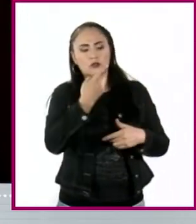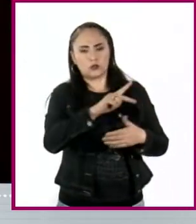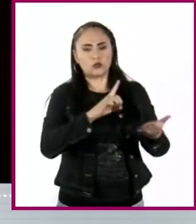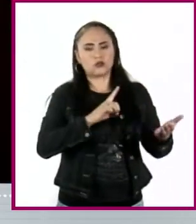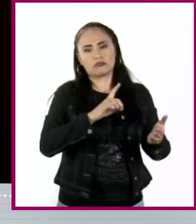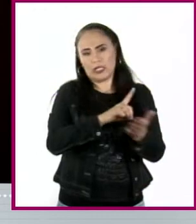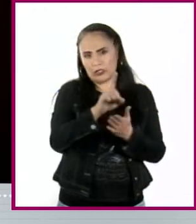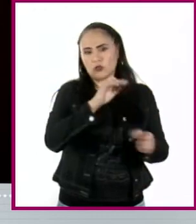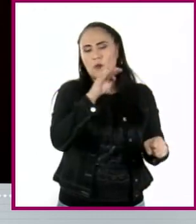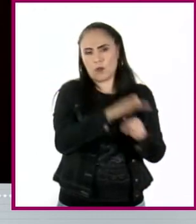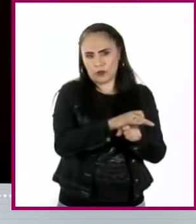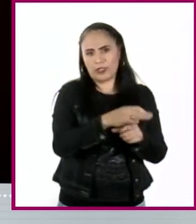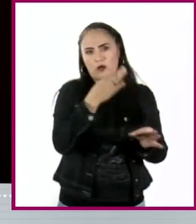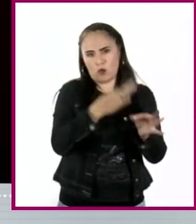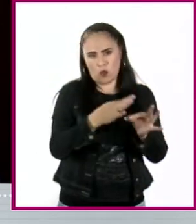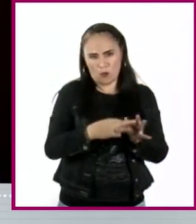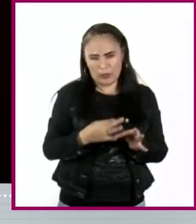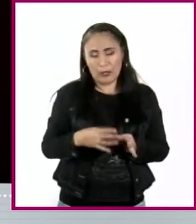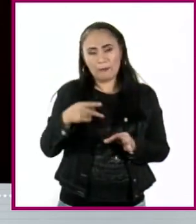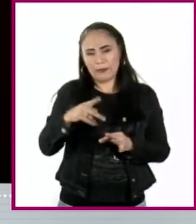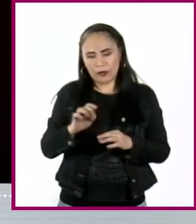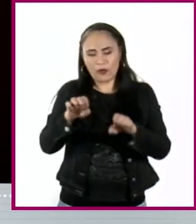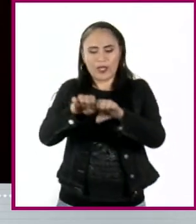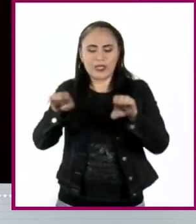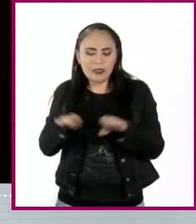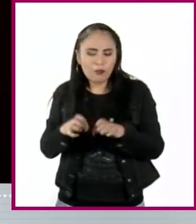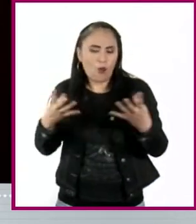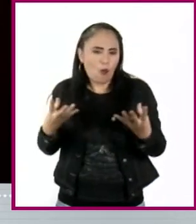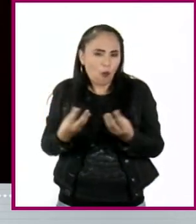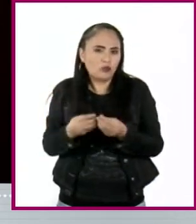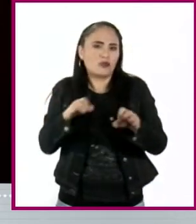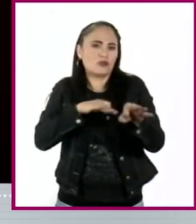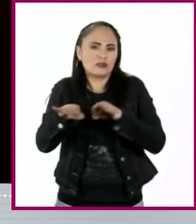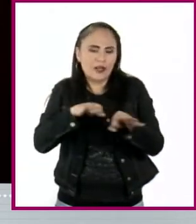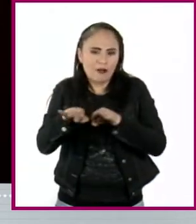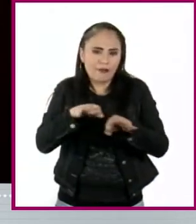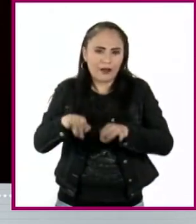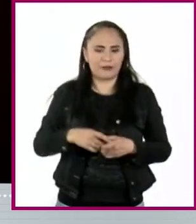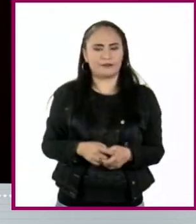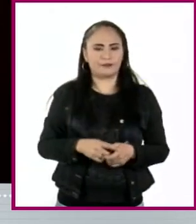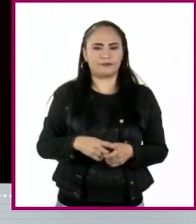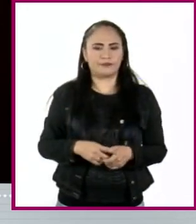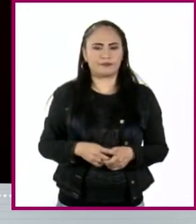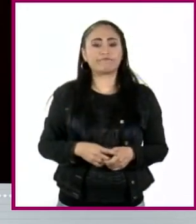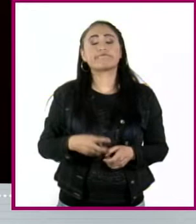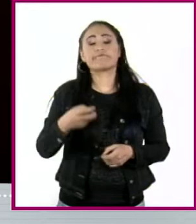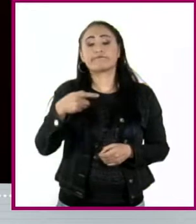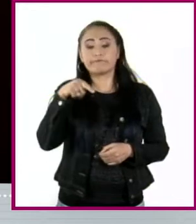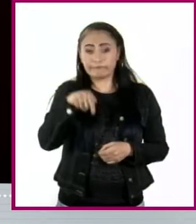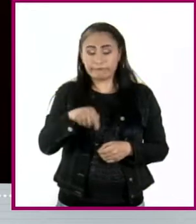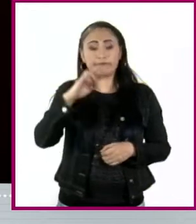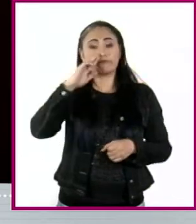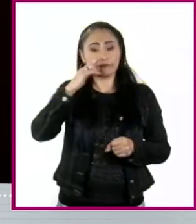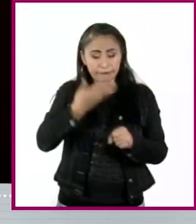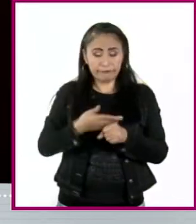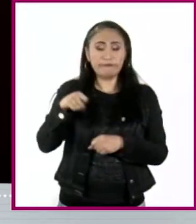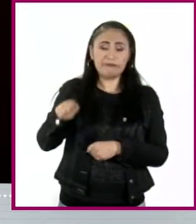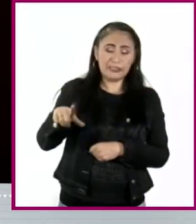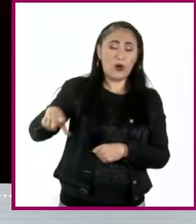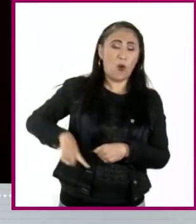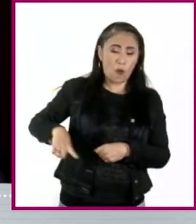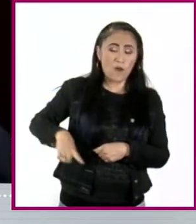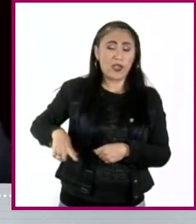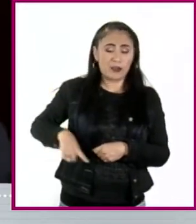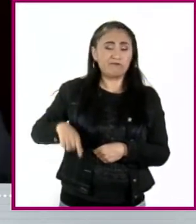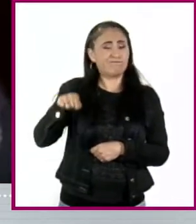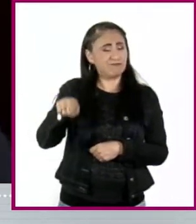pues una visión como muy de conjunto, y por supuesto en esa visión de conjunto hay una enorme responsabilidad del Estado, pero viendo al Estado